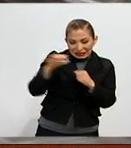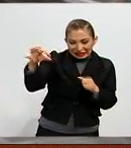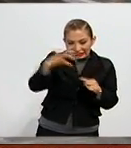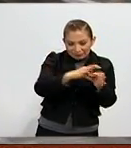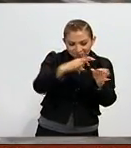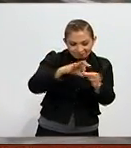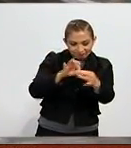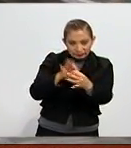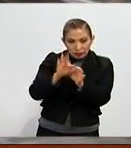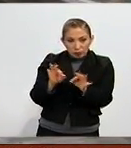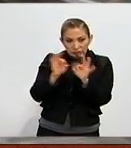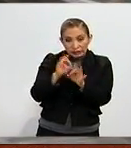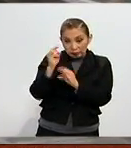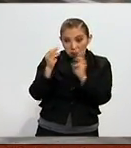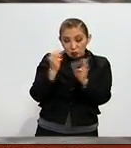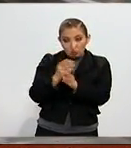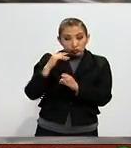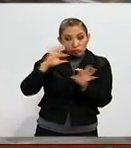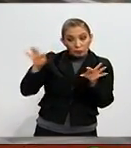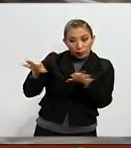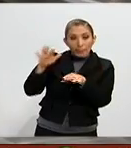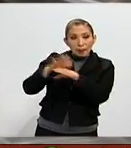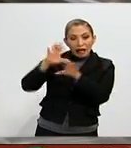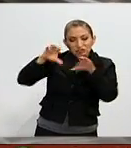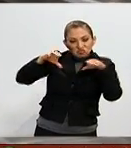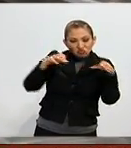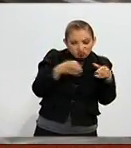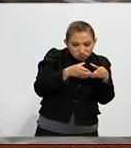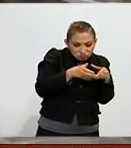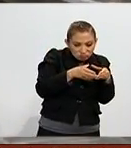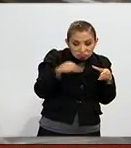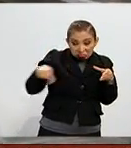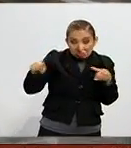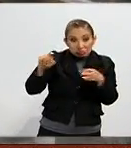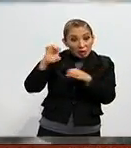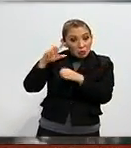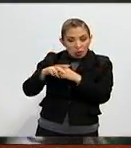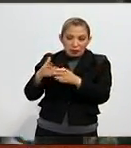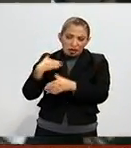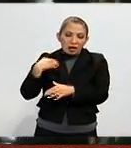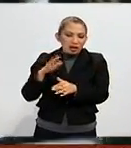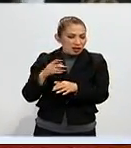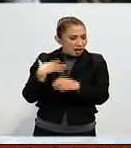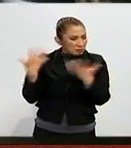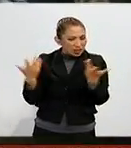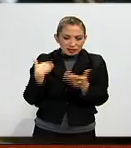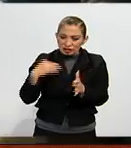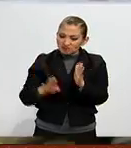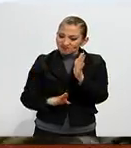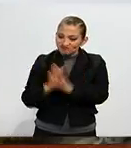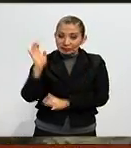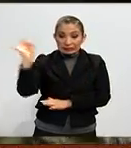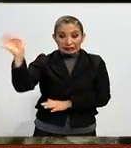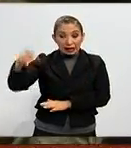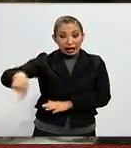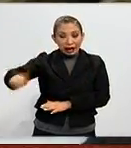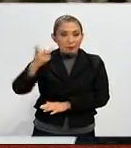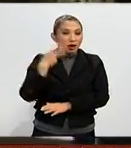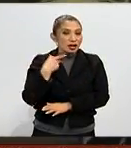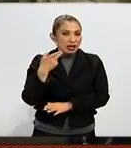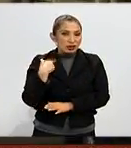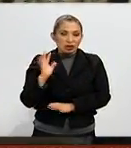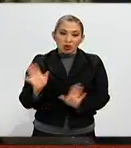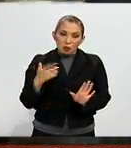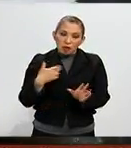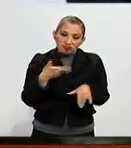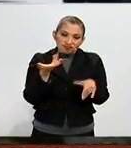muy importante en el mundo siempre más globalizado, creo que saldremos de esta también si los políticos están a la altura